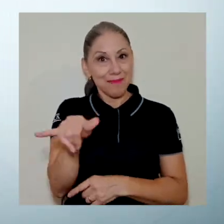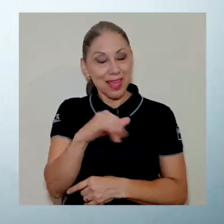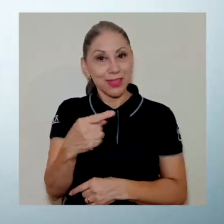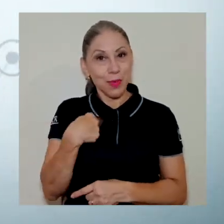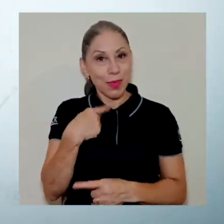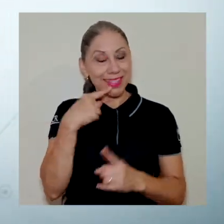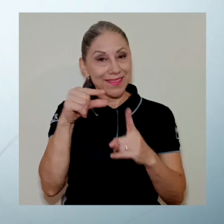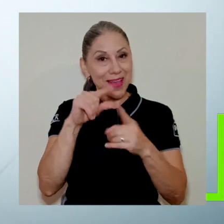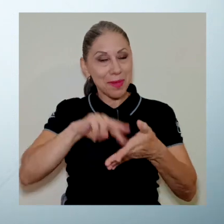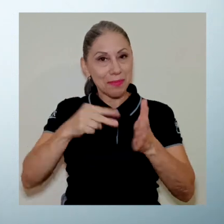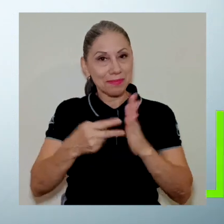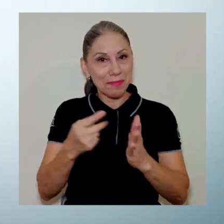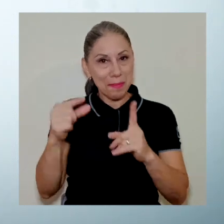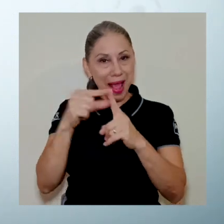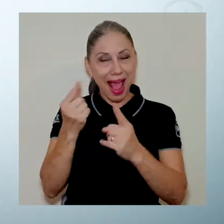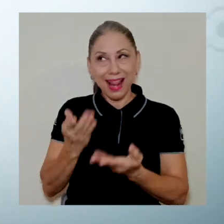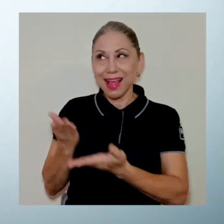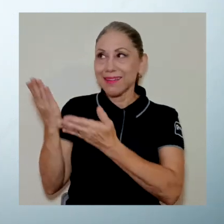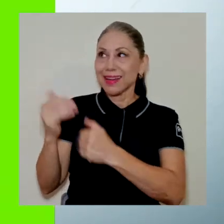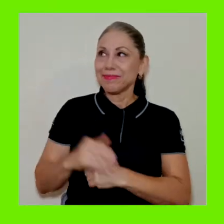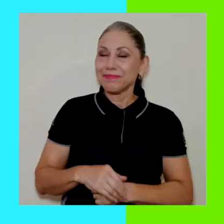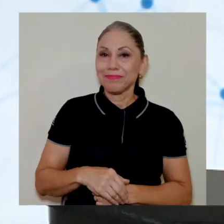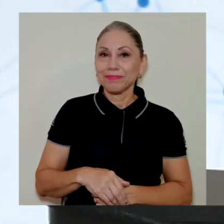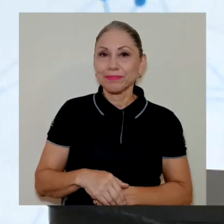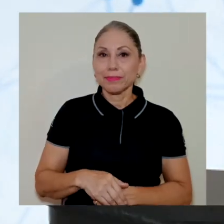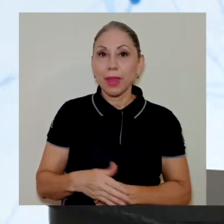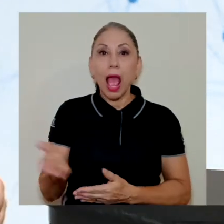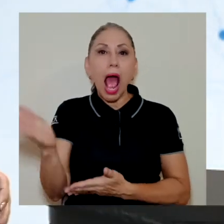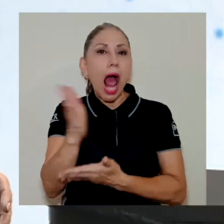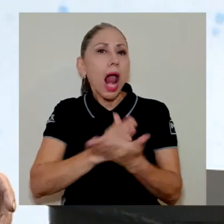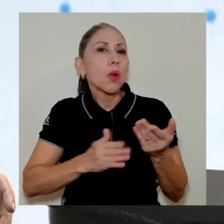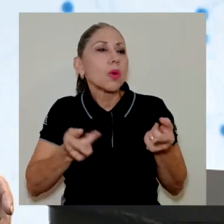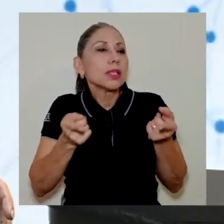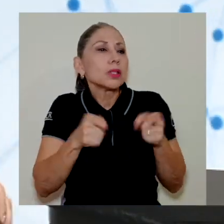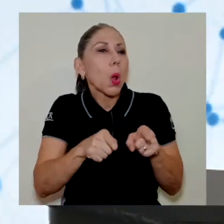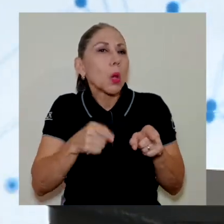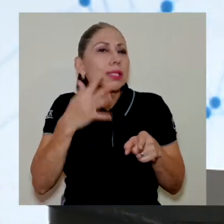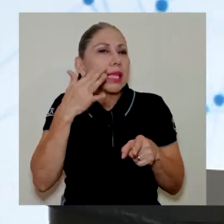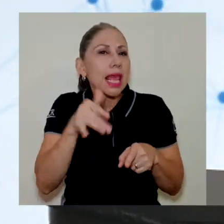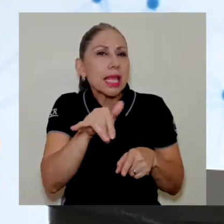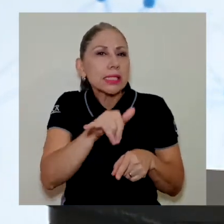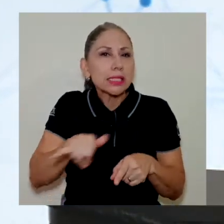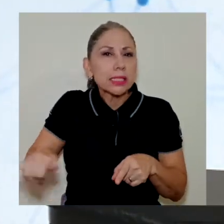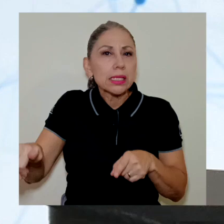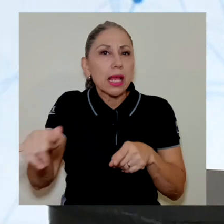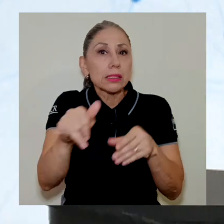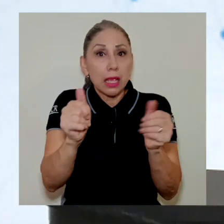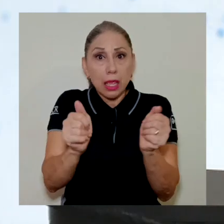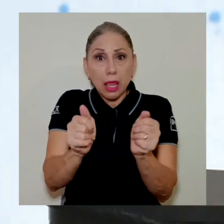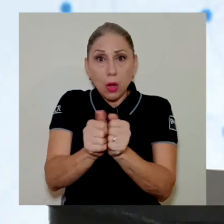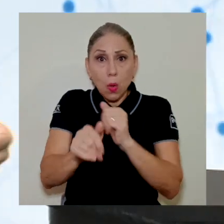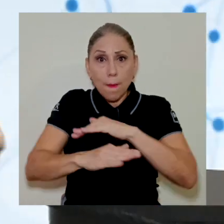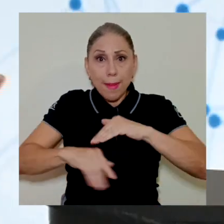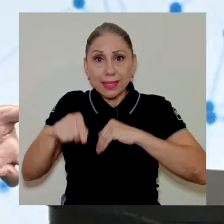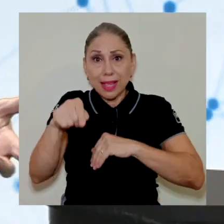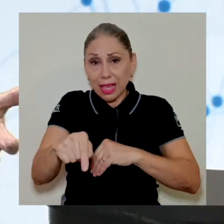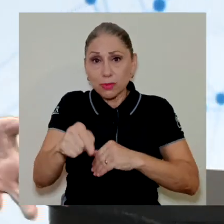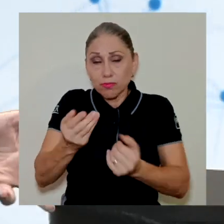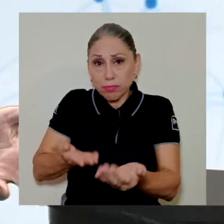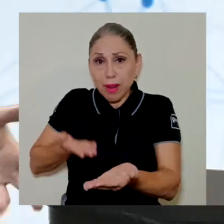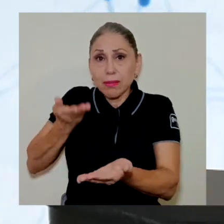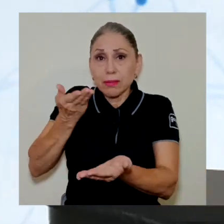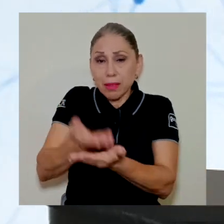También voy a definir la siguiente palabra. Algunas coincidencias y a partir de ahí entonces estar,